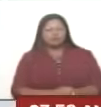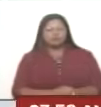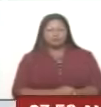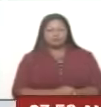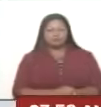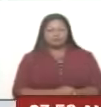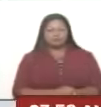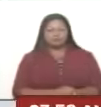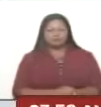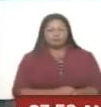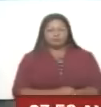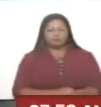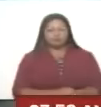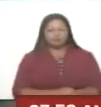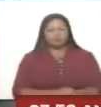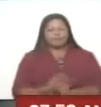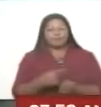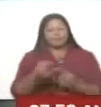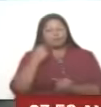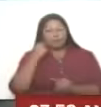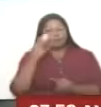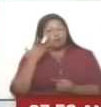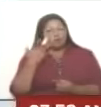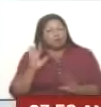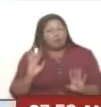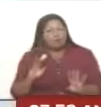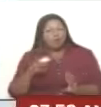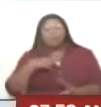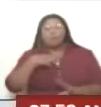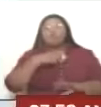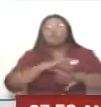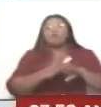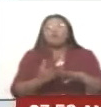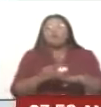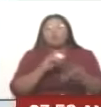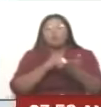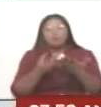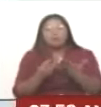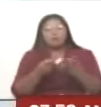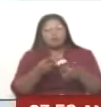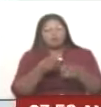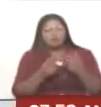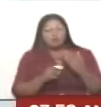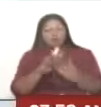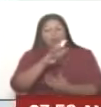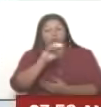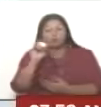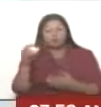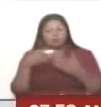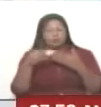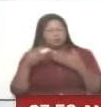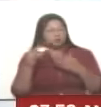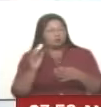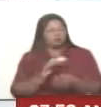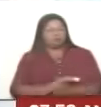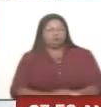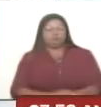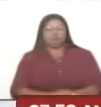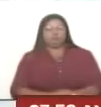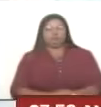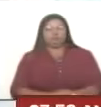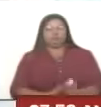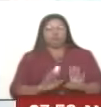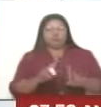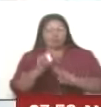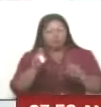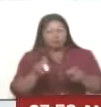demagogia espantosa decir en este momento, no, ¿y por qué no ponen los salarios en $400? Entonces nosotros le preguntamos,